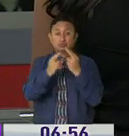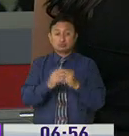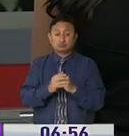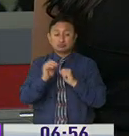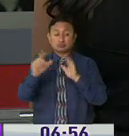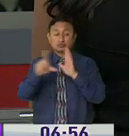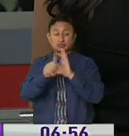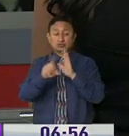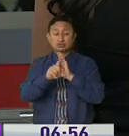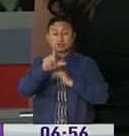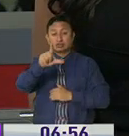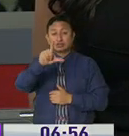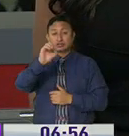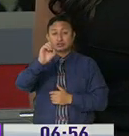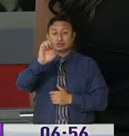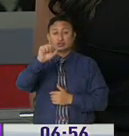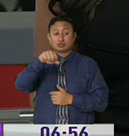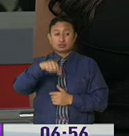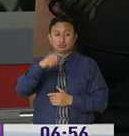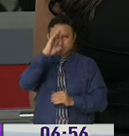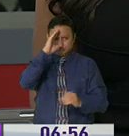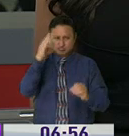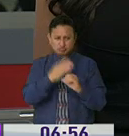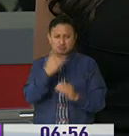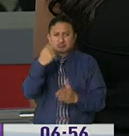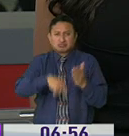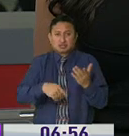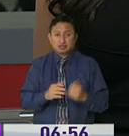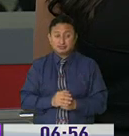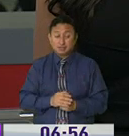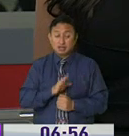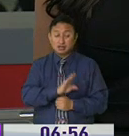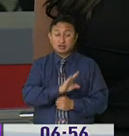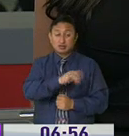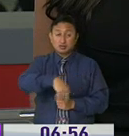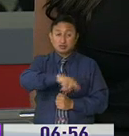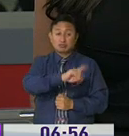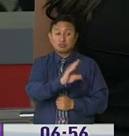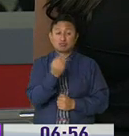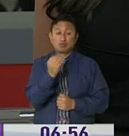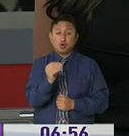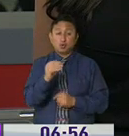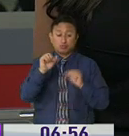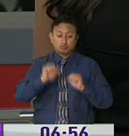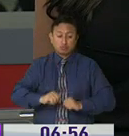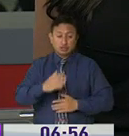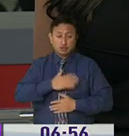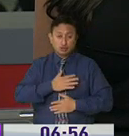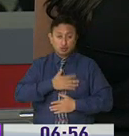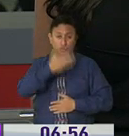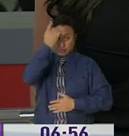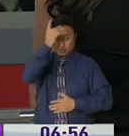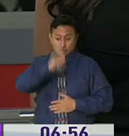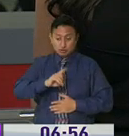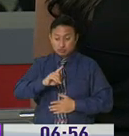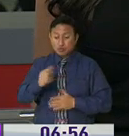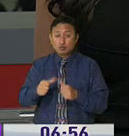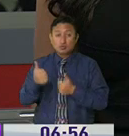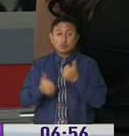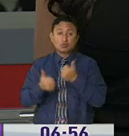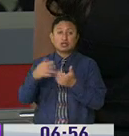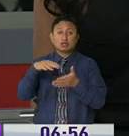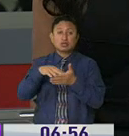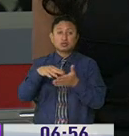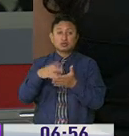Lo que se busca a través de esta iniciativa es que los jóvenes tengan la libertad para escoger la carrera que quieran estudiar.